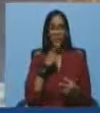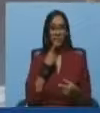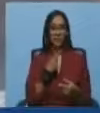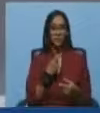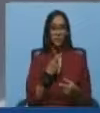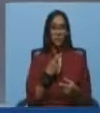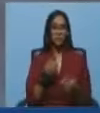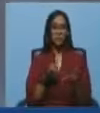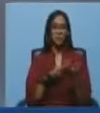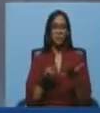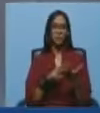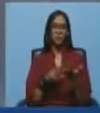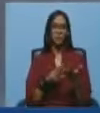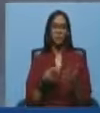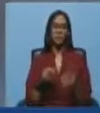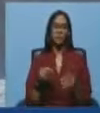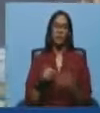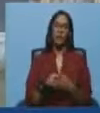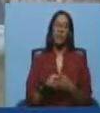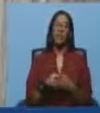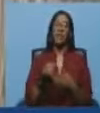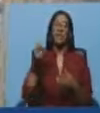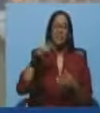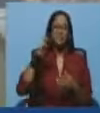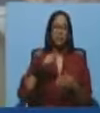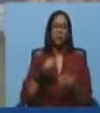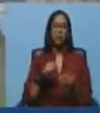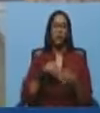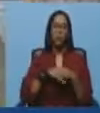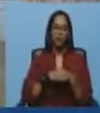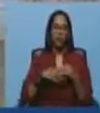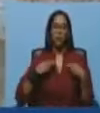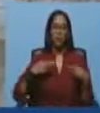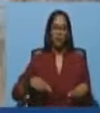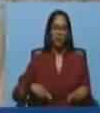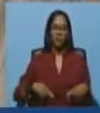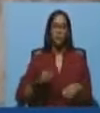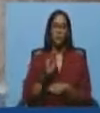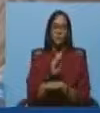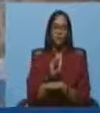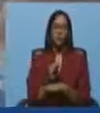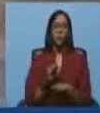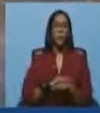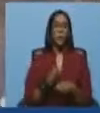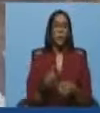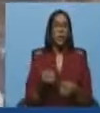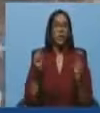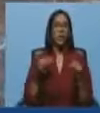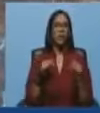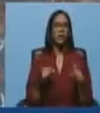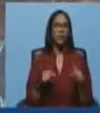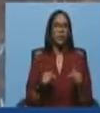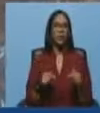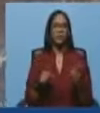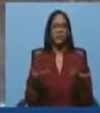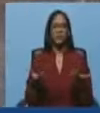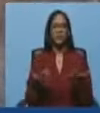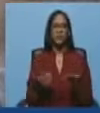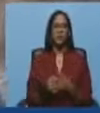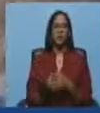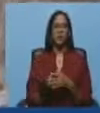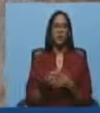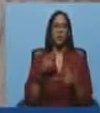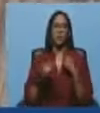se transformó en un hecho necesario para conservar la humanidad. Porque este consumo o hiperconsumo de